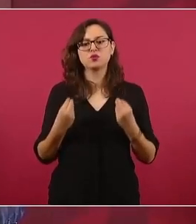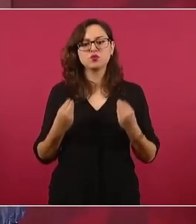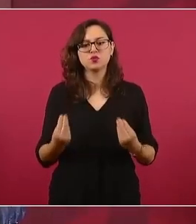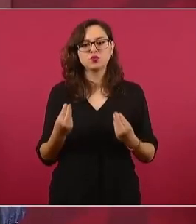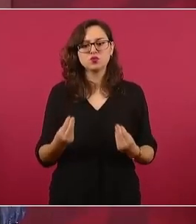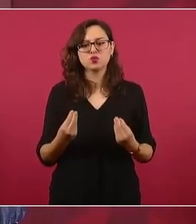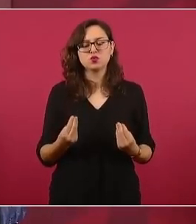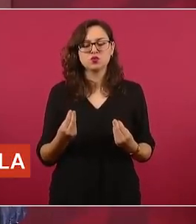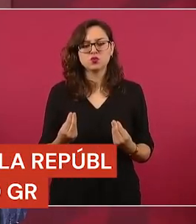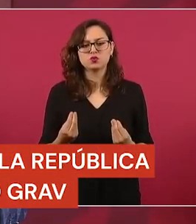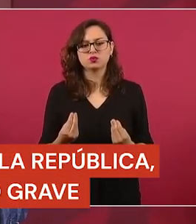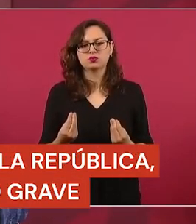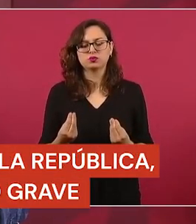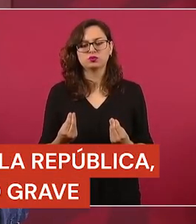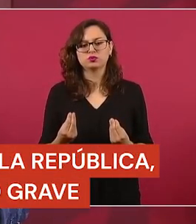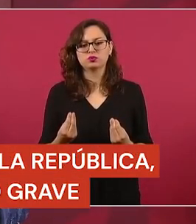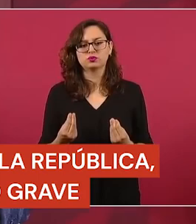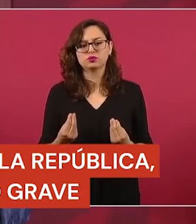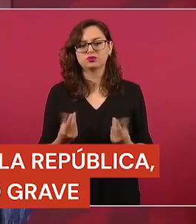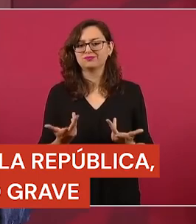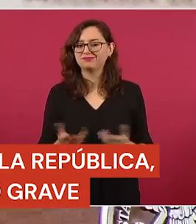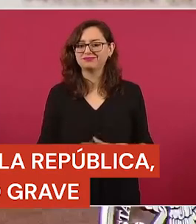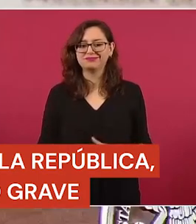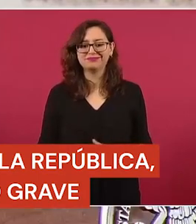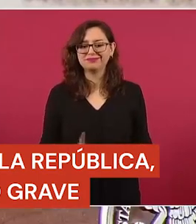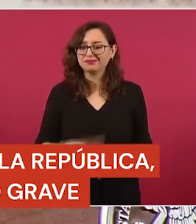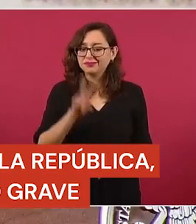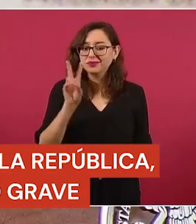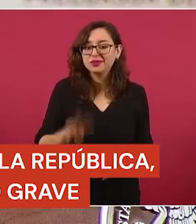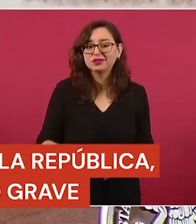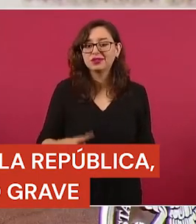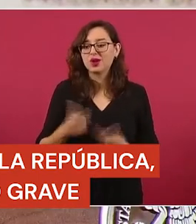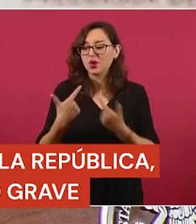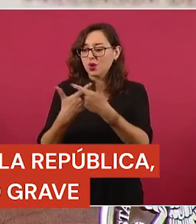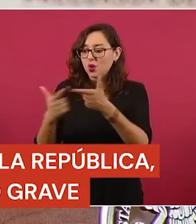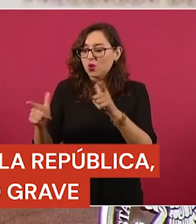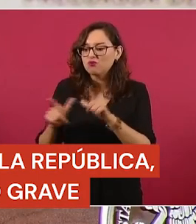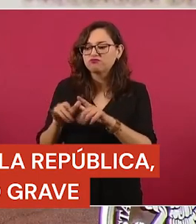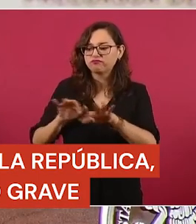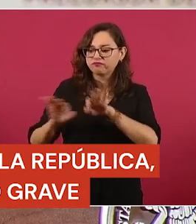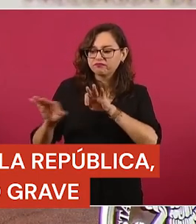Son muy pocos, es una minoría,